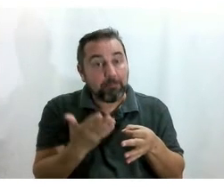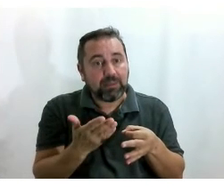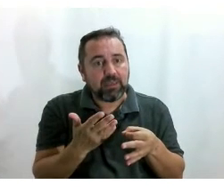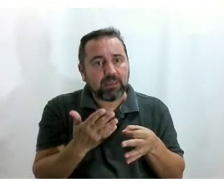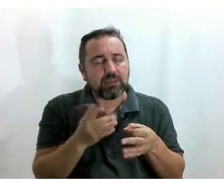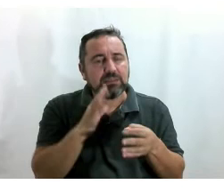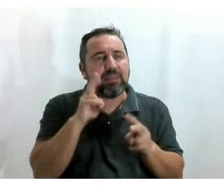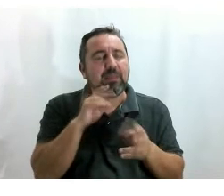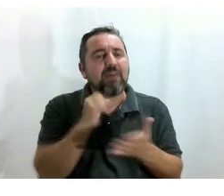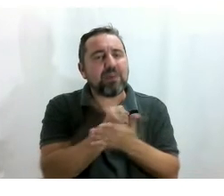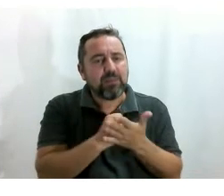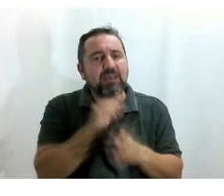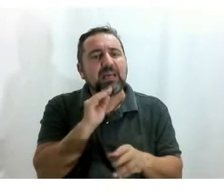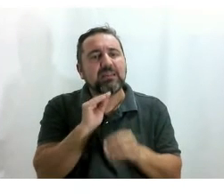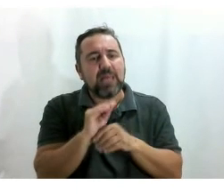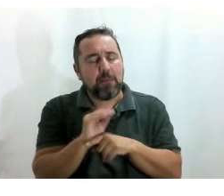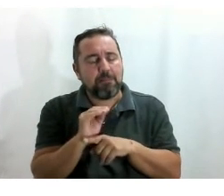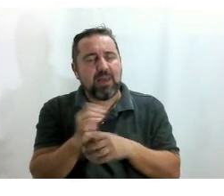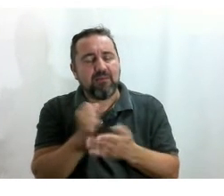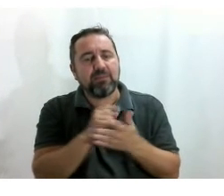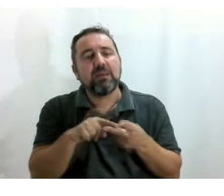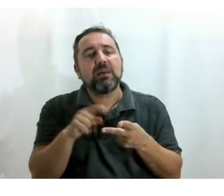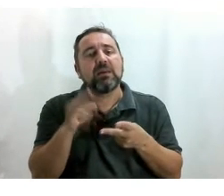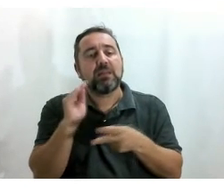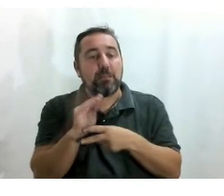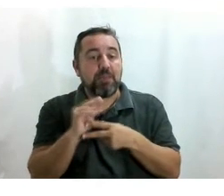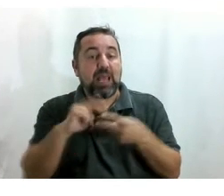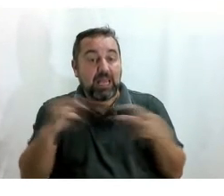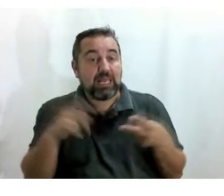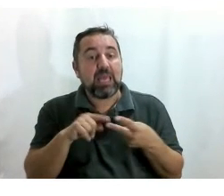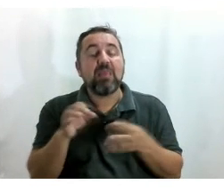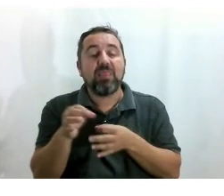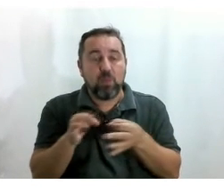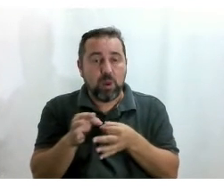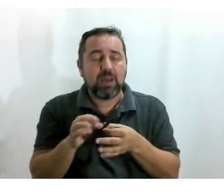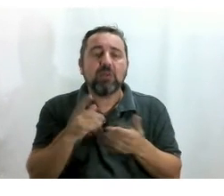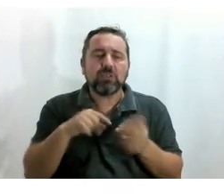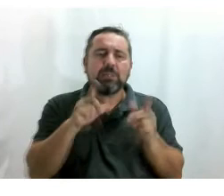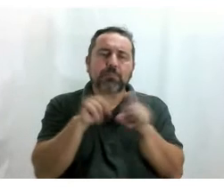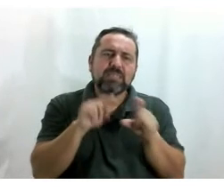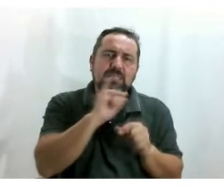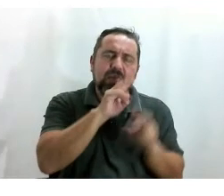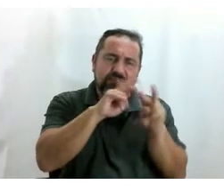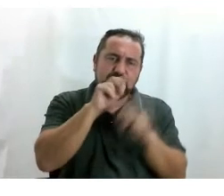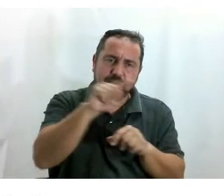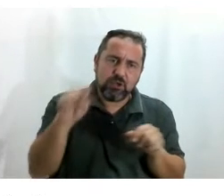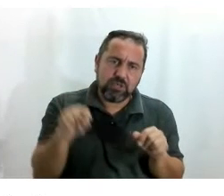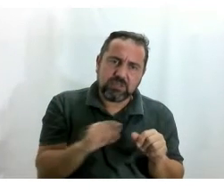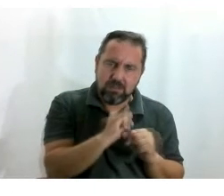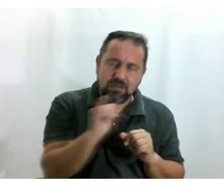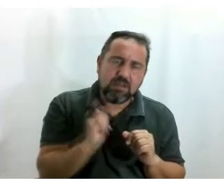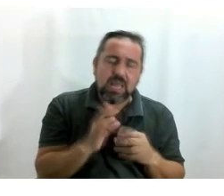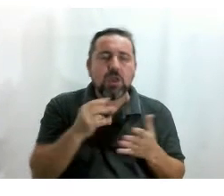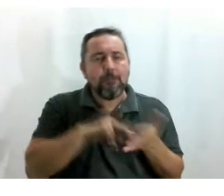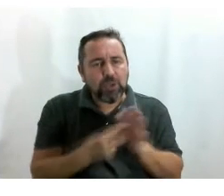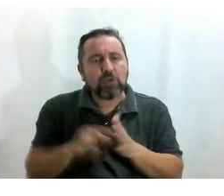terapia farmacológica, terapia génica y terapia celular, y las empresas también están investigando en este sentido, y hay muchos